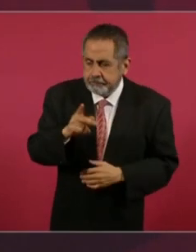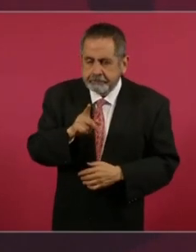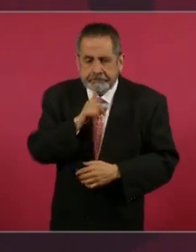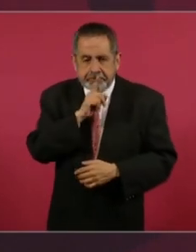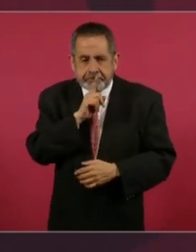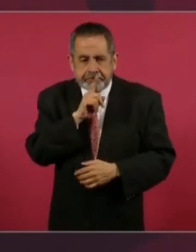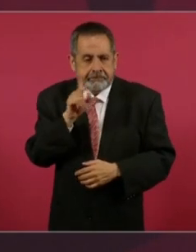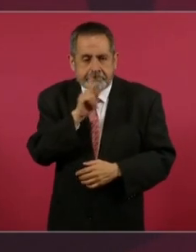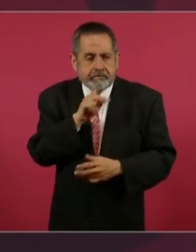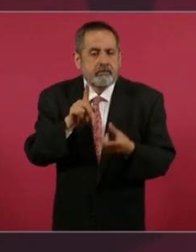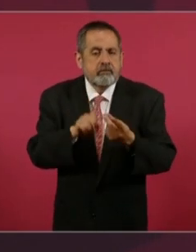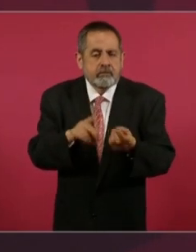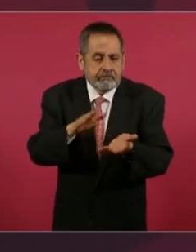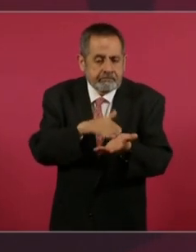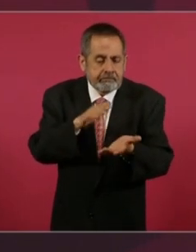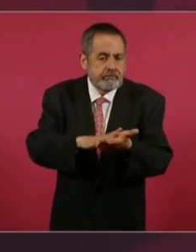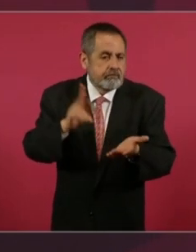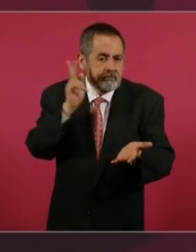nada.